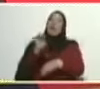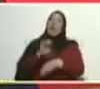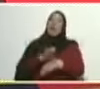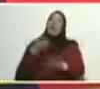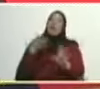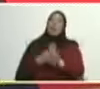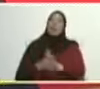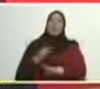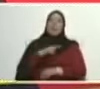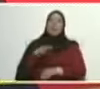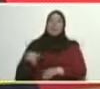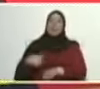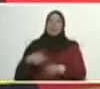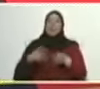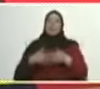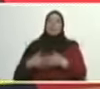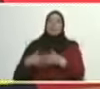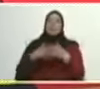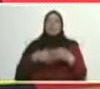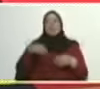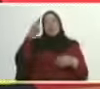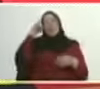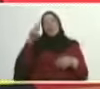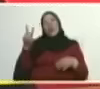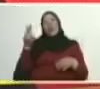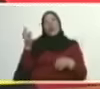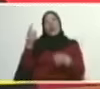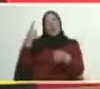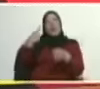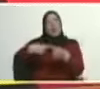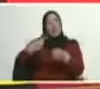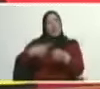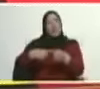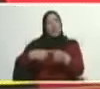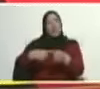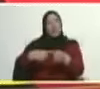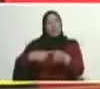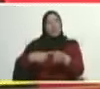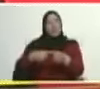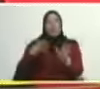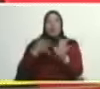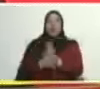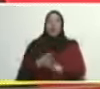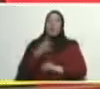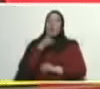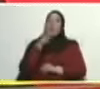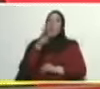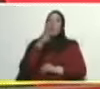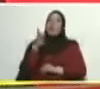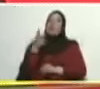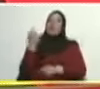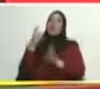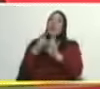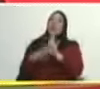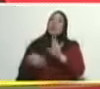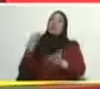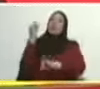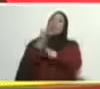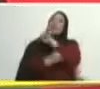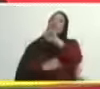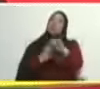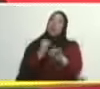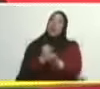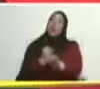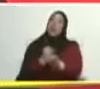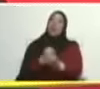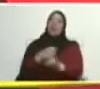de la Embajada de los Estados Unidos Mexicanos en Quito. Un hecho sin precedentes en el derecho internacional que